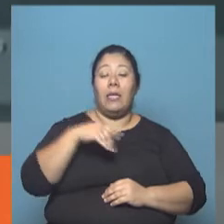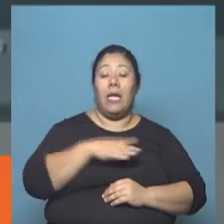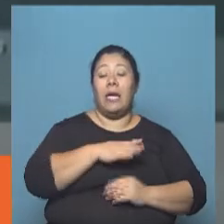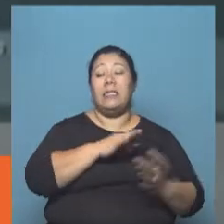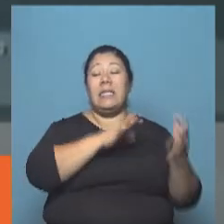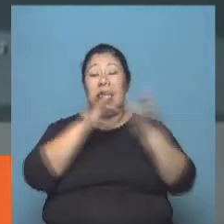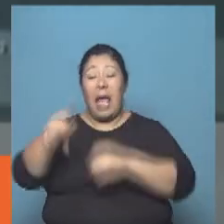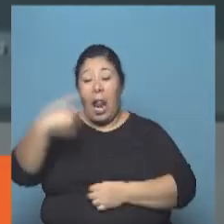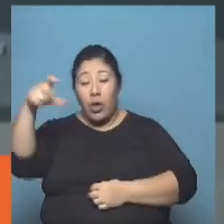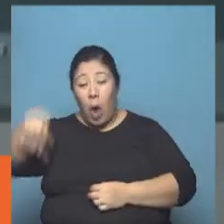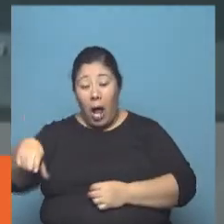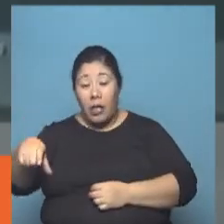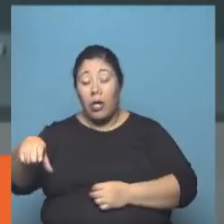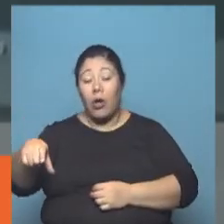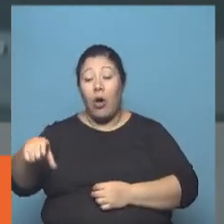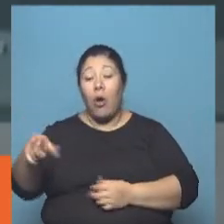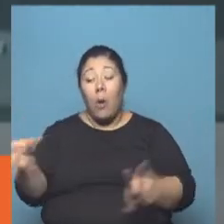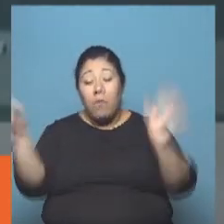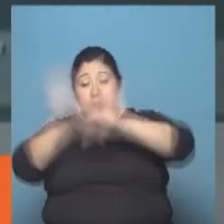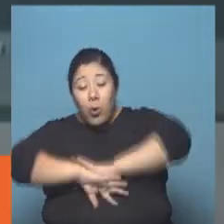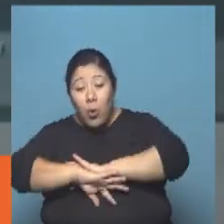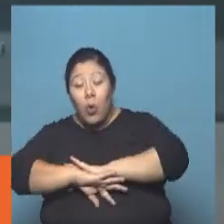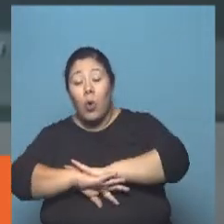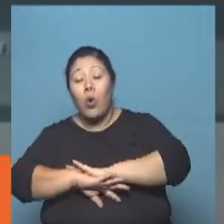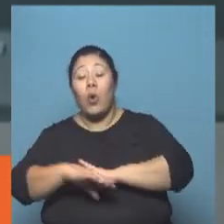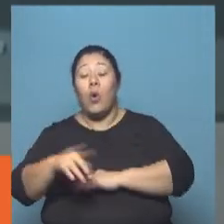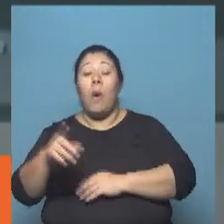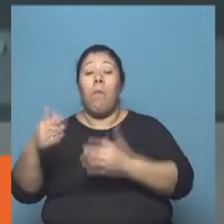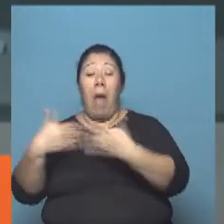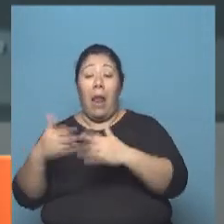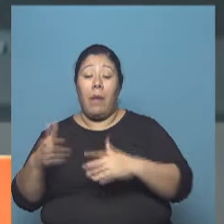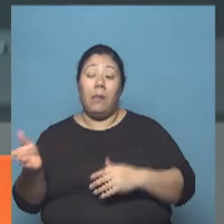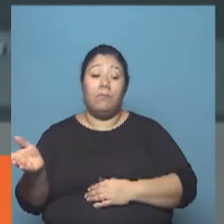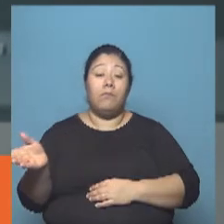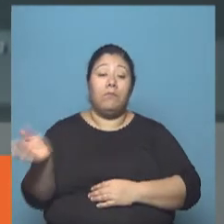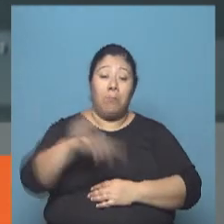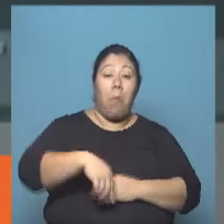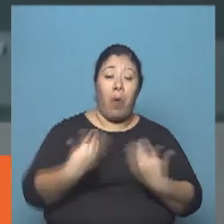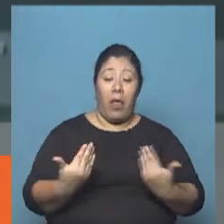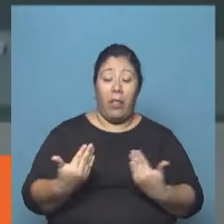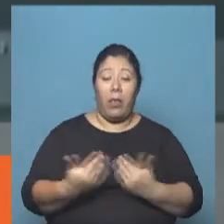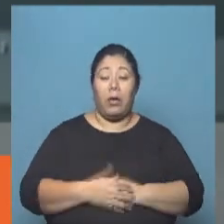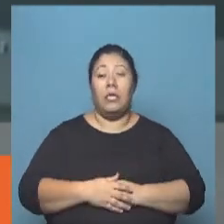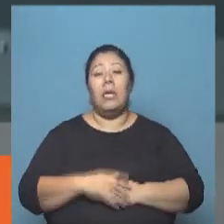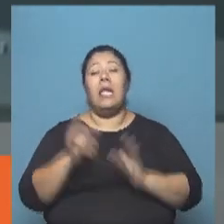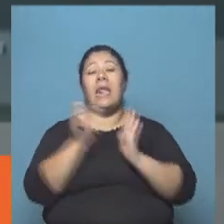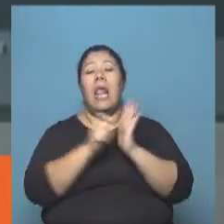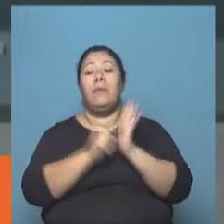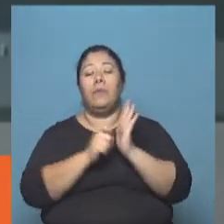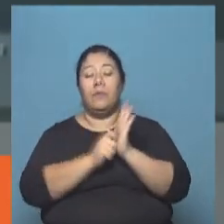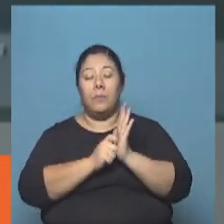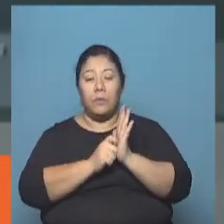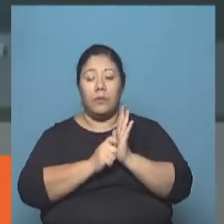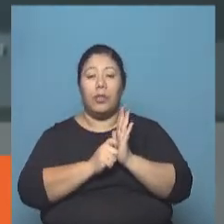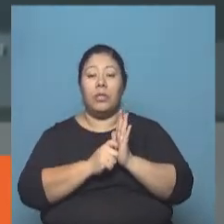momento Argentina contra Chile. Acá, Martino, estamos en vivo para la TV Pública. Te quería consultar si la única